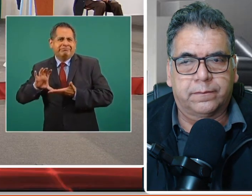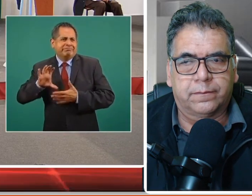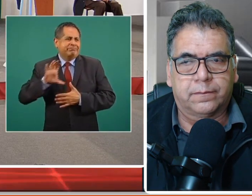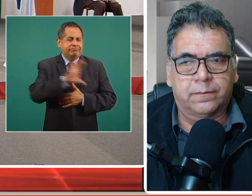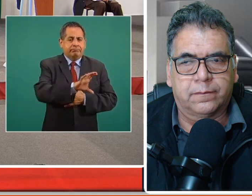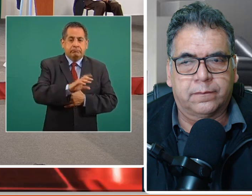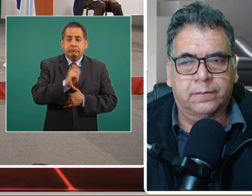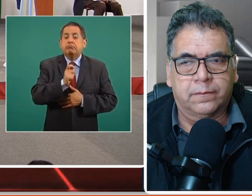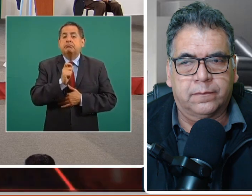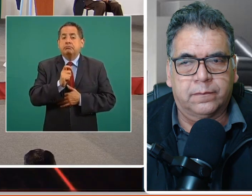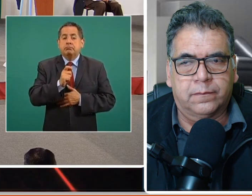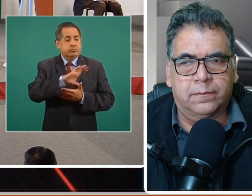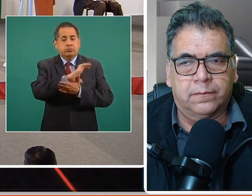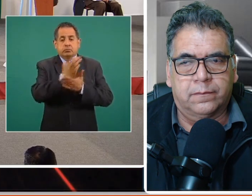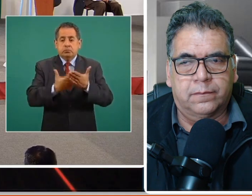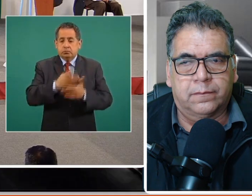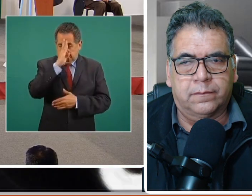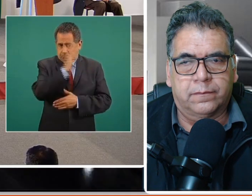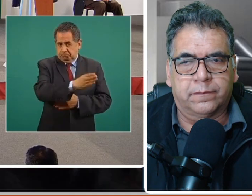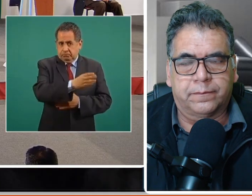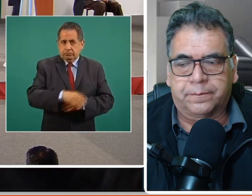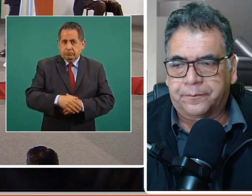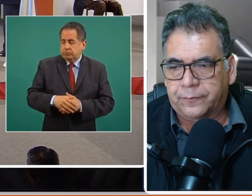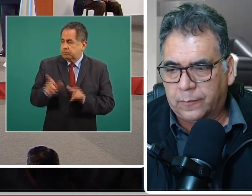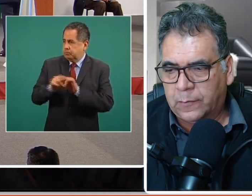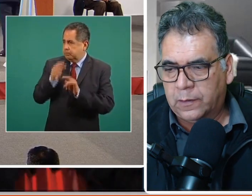por adjudicación directa. Es todo, señor presidente.